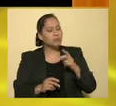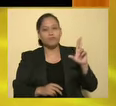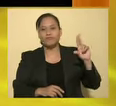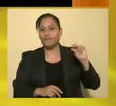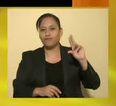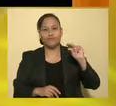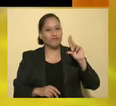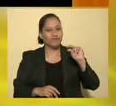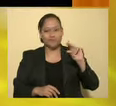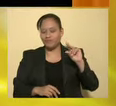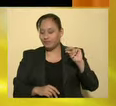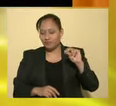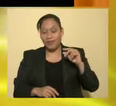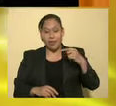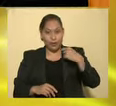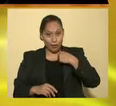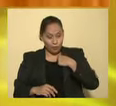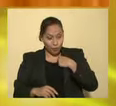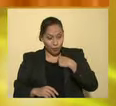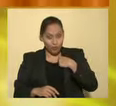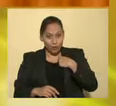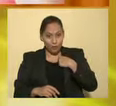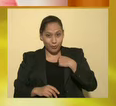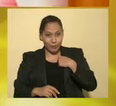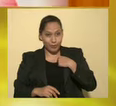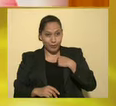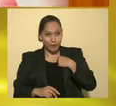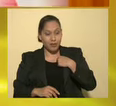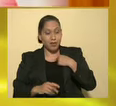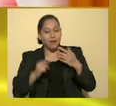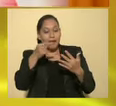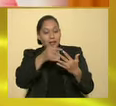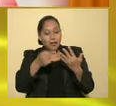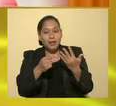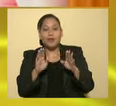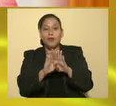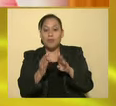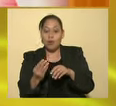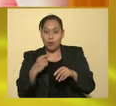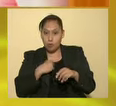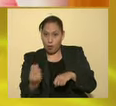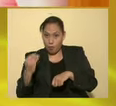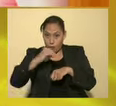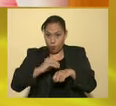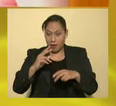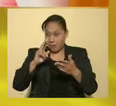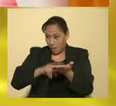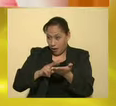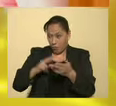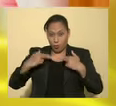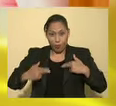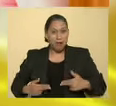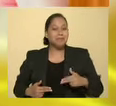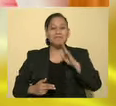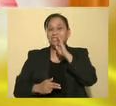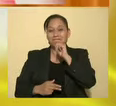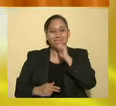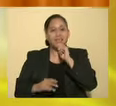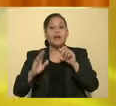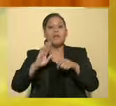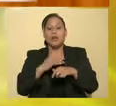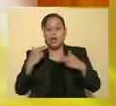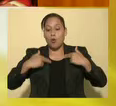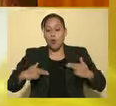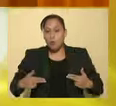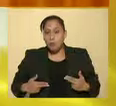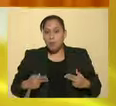no tendría yo nada, ninguna referencia, elementos para evaluar a un ser humano, porque el ser humano